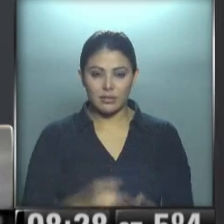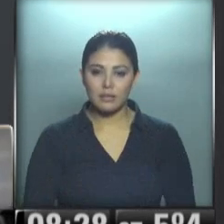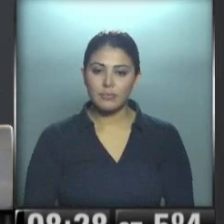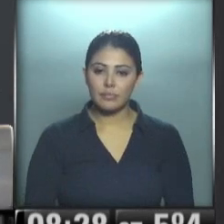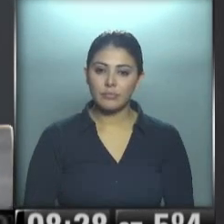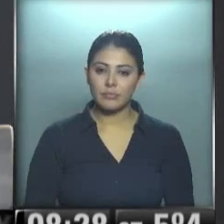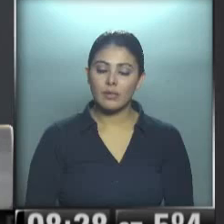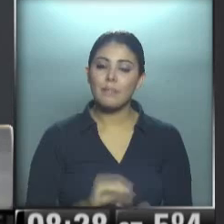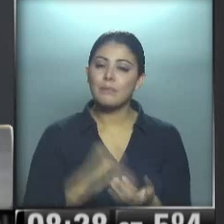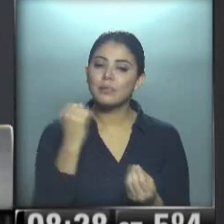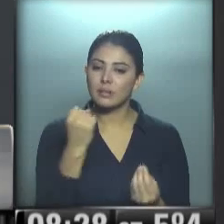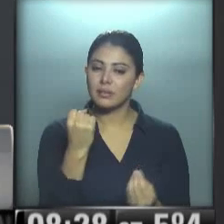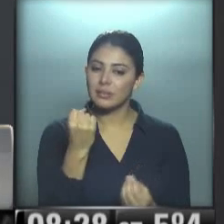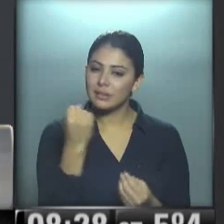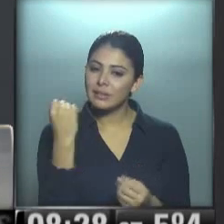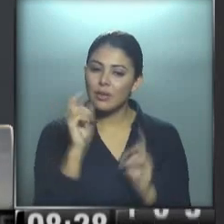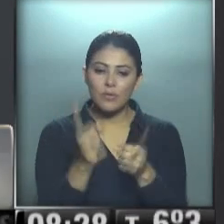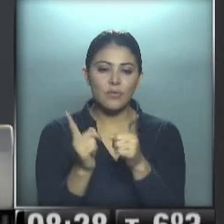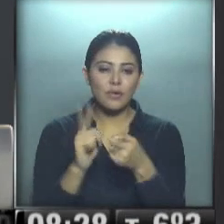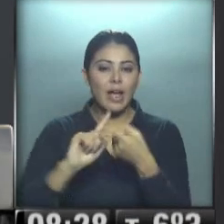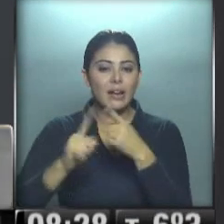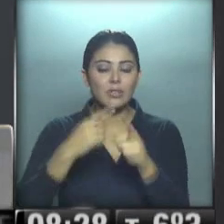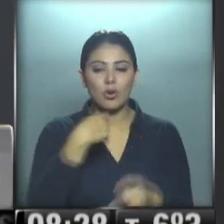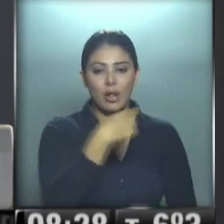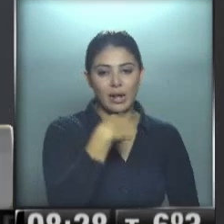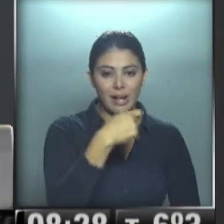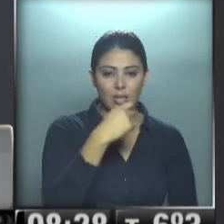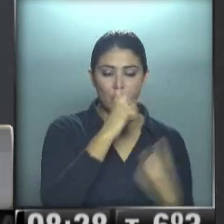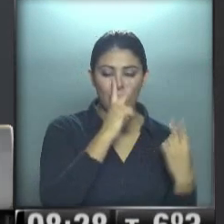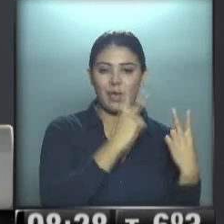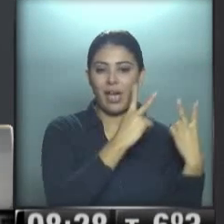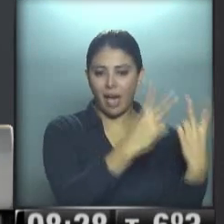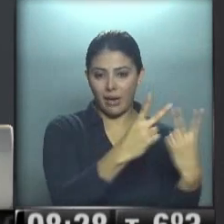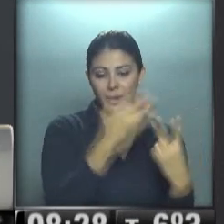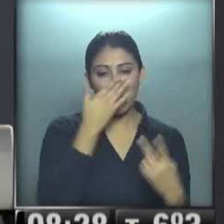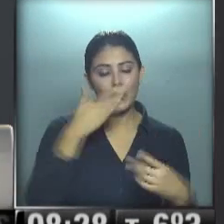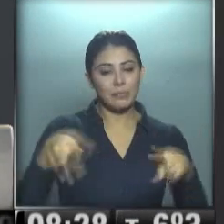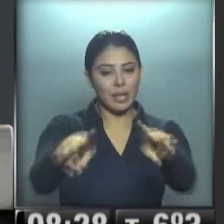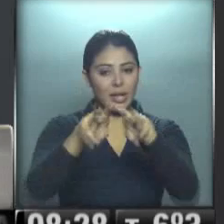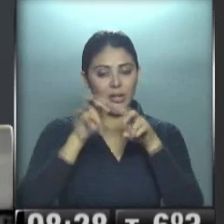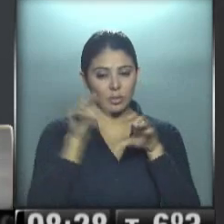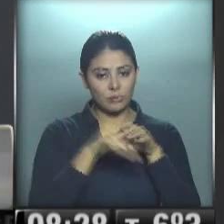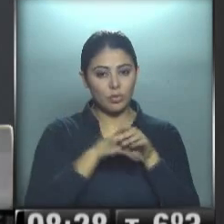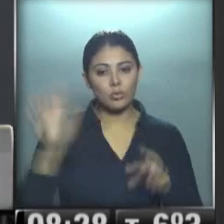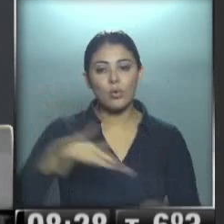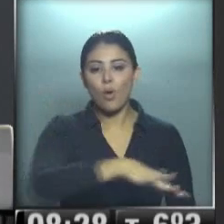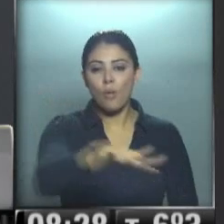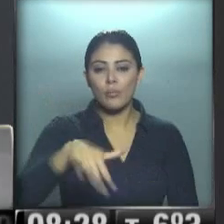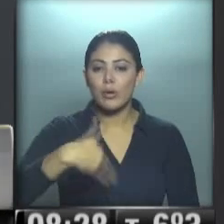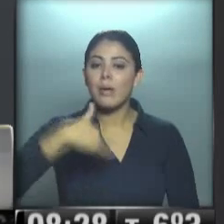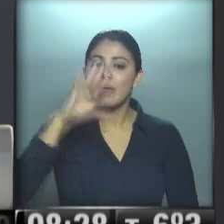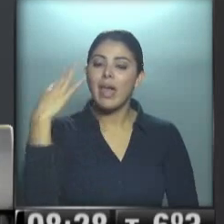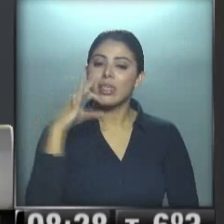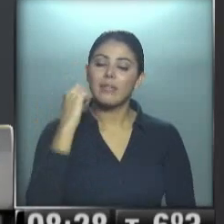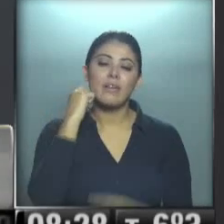con el objeto de mantener la relación de gastos de viajes e ingresos disponibles de la población que más debe